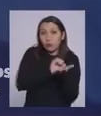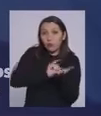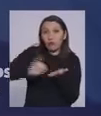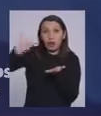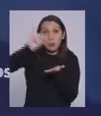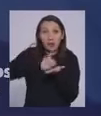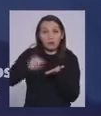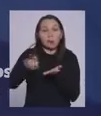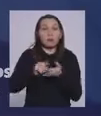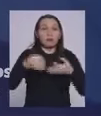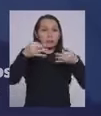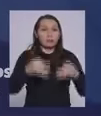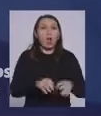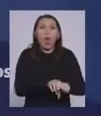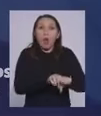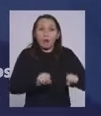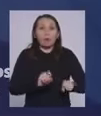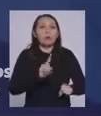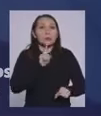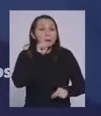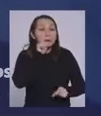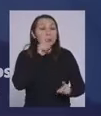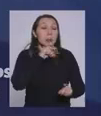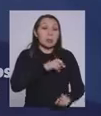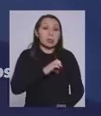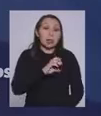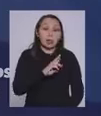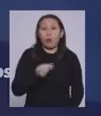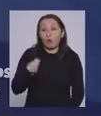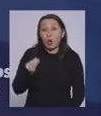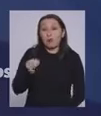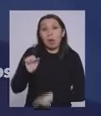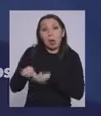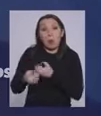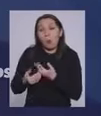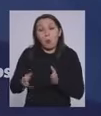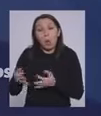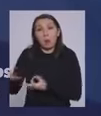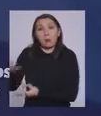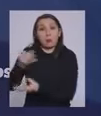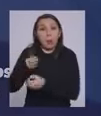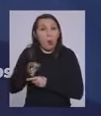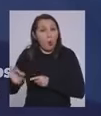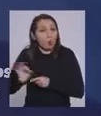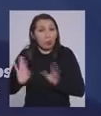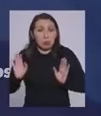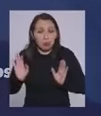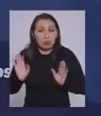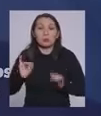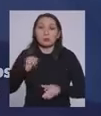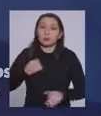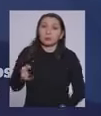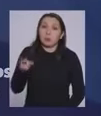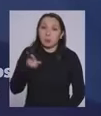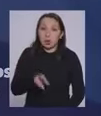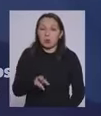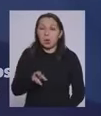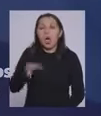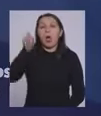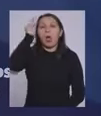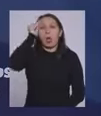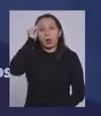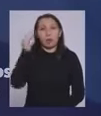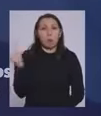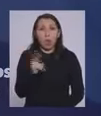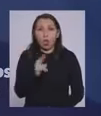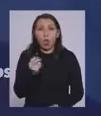casos confirmados. Pero bueno, acepto cualquier sugerencia y repito, nosotros tomamos en cuenta